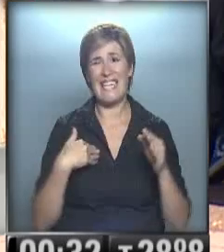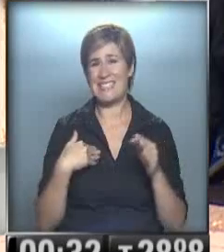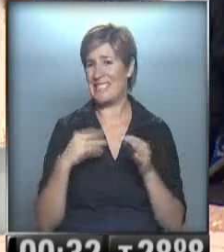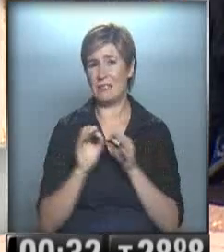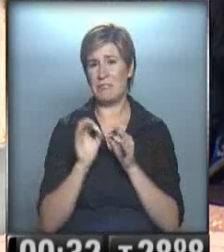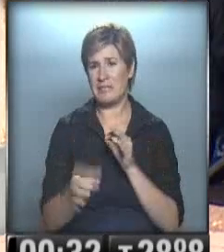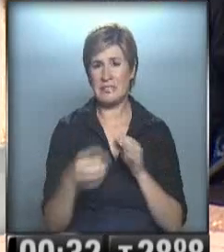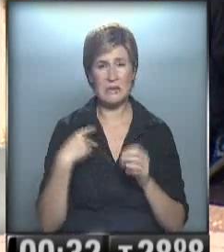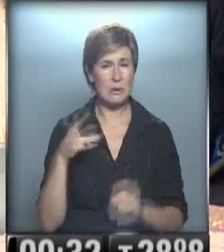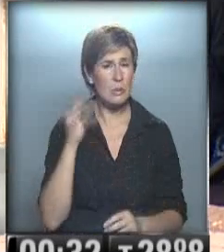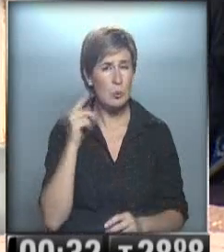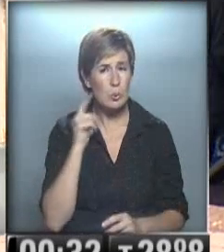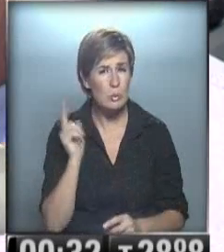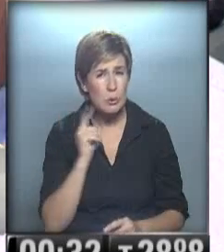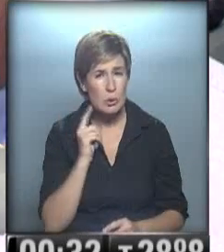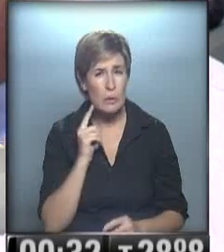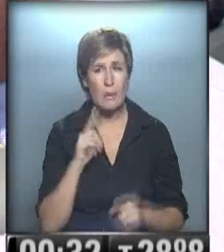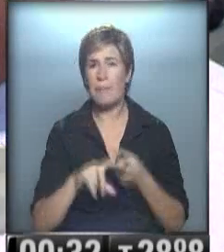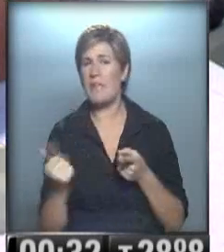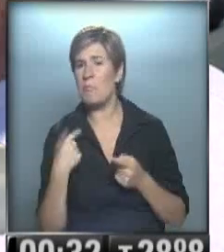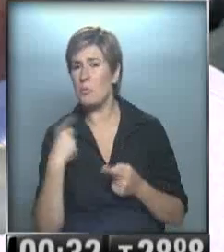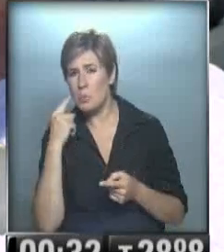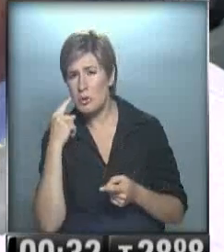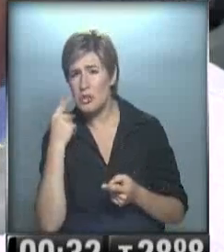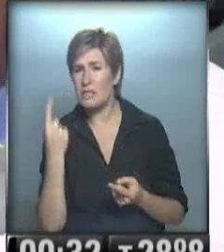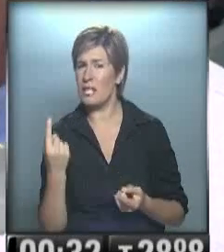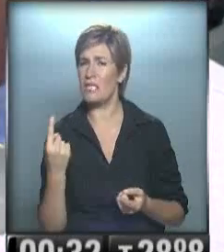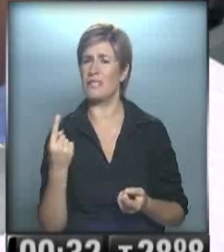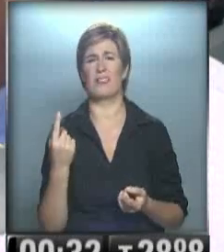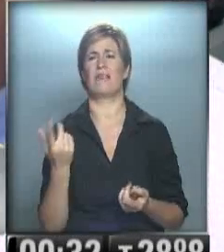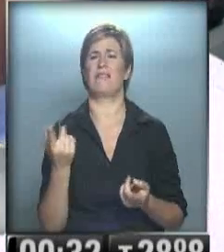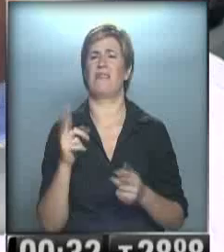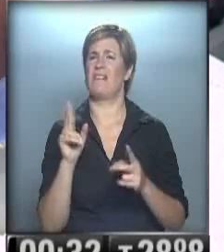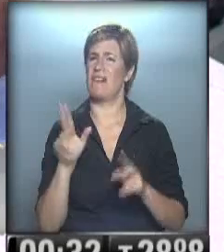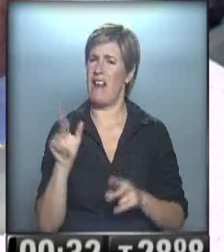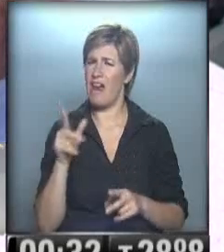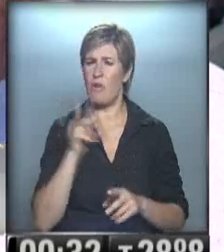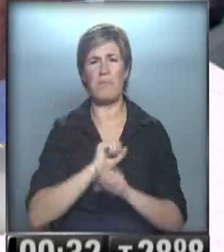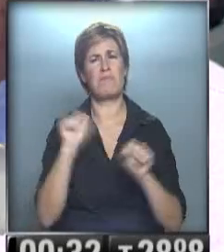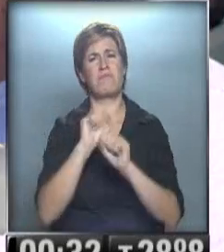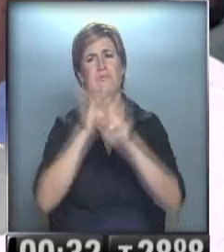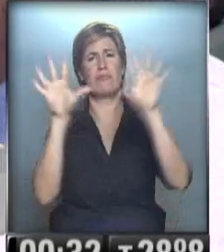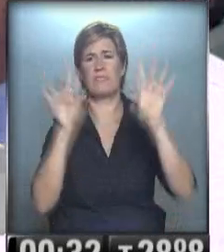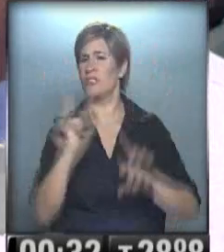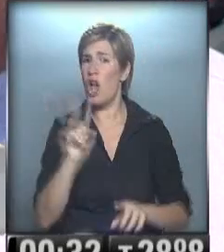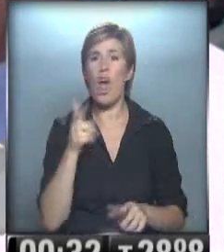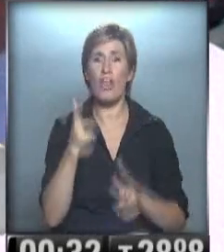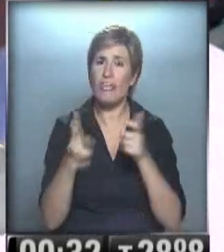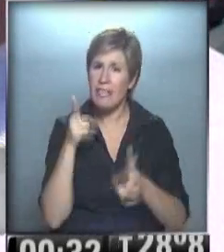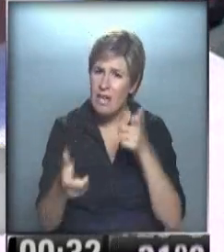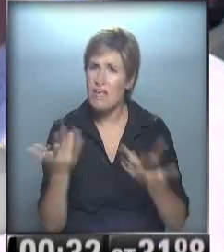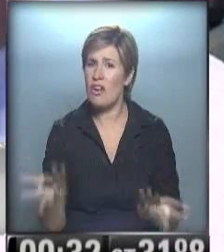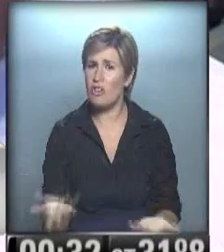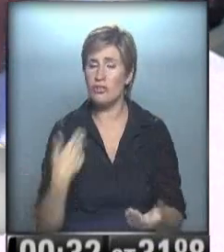y escuchamos que inclusive mi señora pensó que decía, están tirando cohetes tan temprano. Y le digo, no son cohetes, esos son tiros.